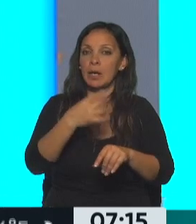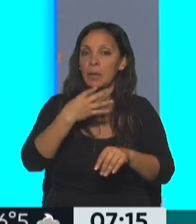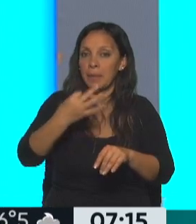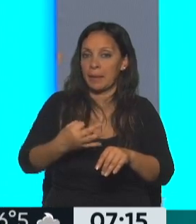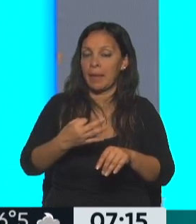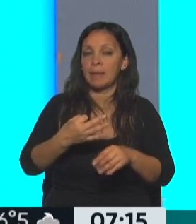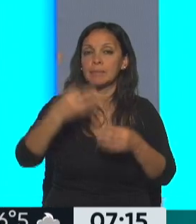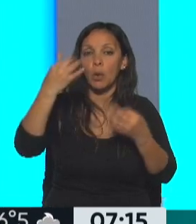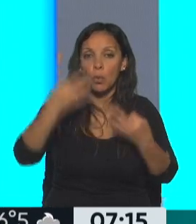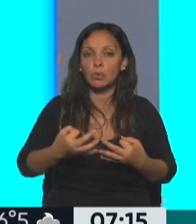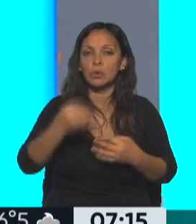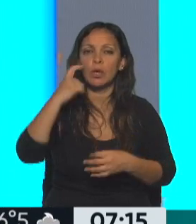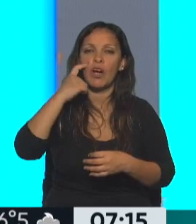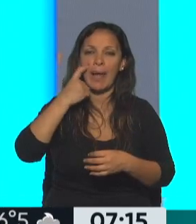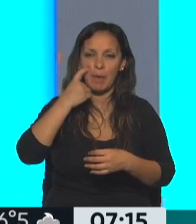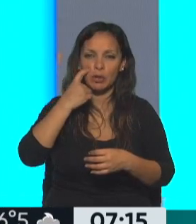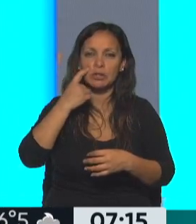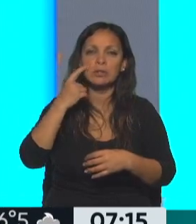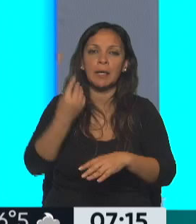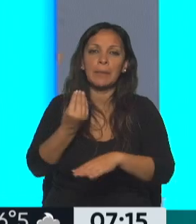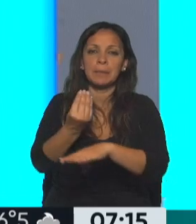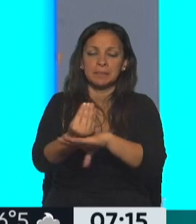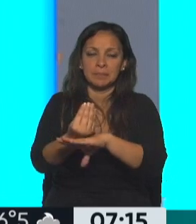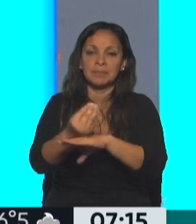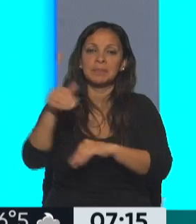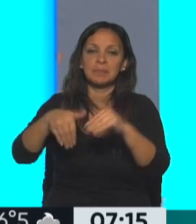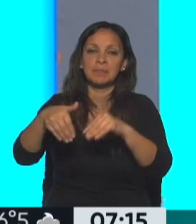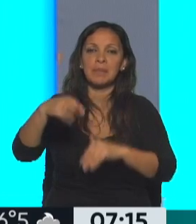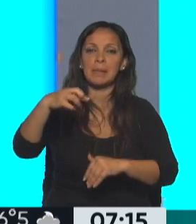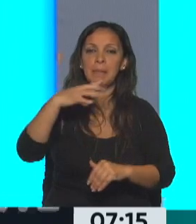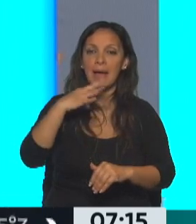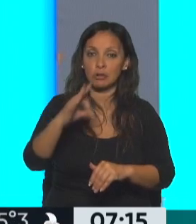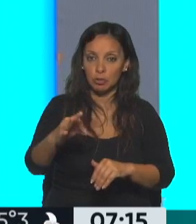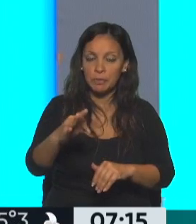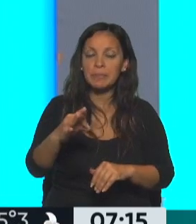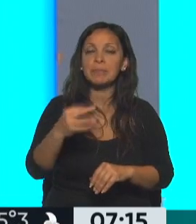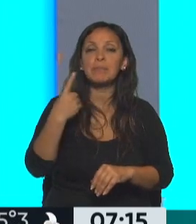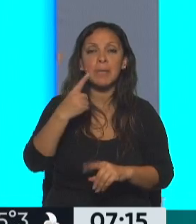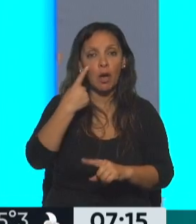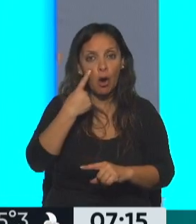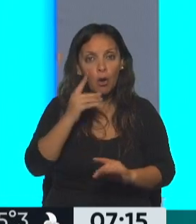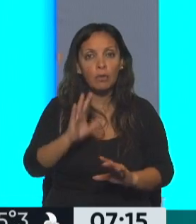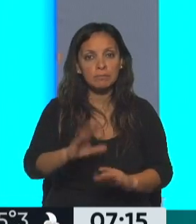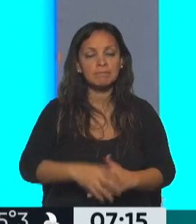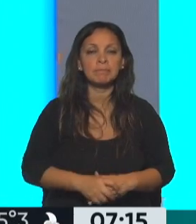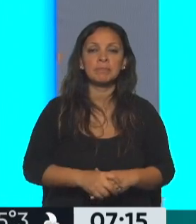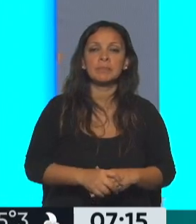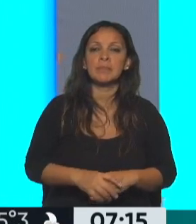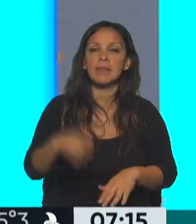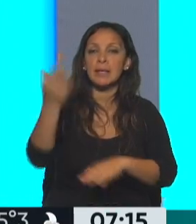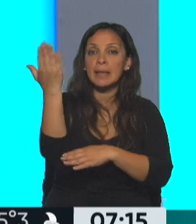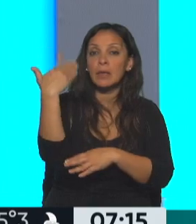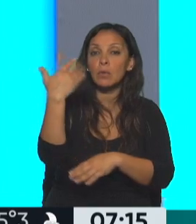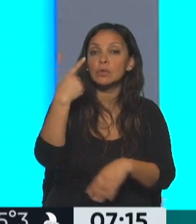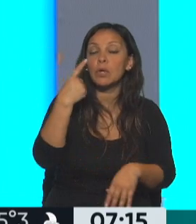Juan Grabois finalmente se presenta también en las primarias del próximo 13 de agosto. Pero especial atención a, bueno, el discurso de